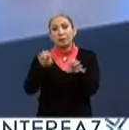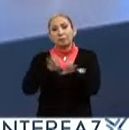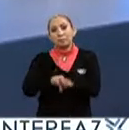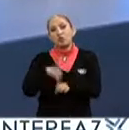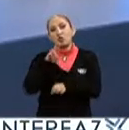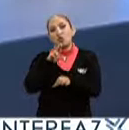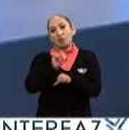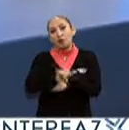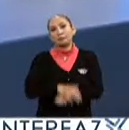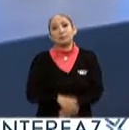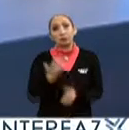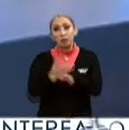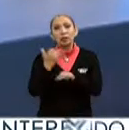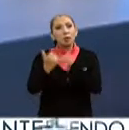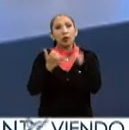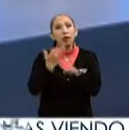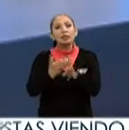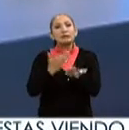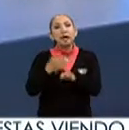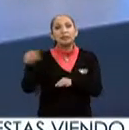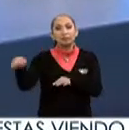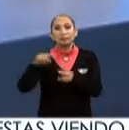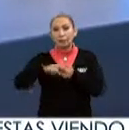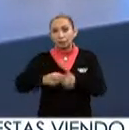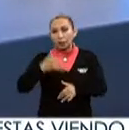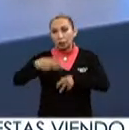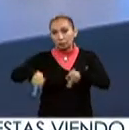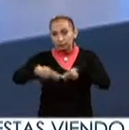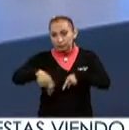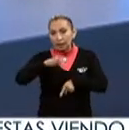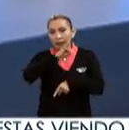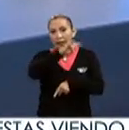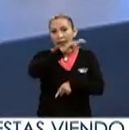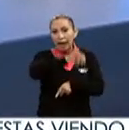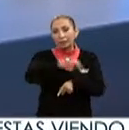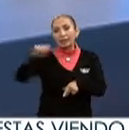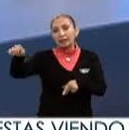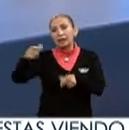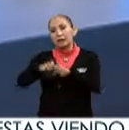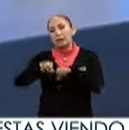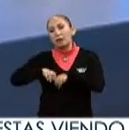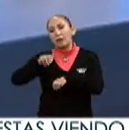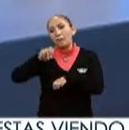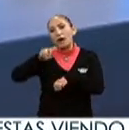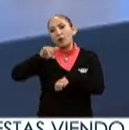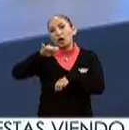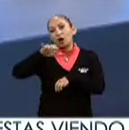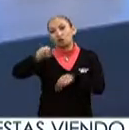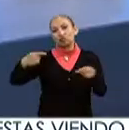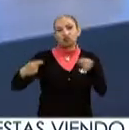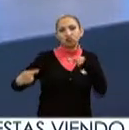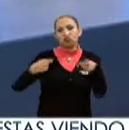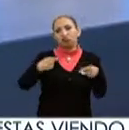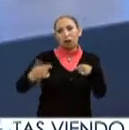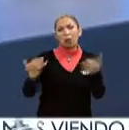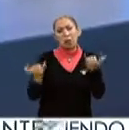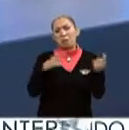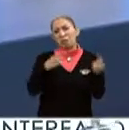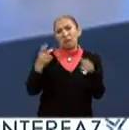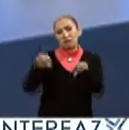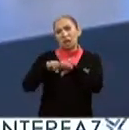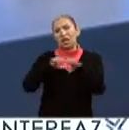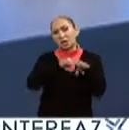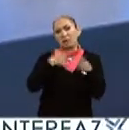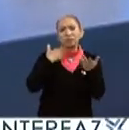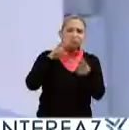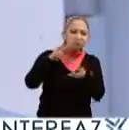charrúa. En Uruguay y ahorita está jugando. Y ahorita está iniciando el partido entre Irán y la selección de Marruecos. Irán y Marruecos. Un partido parejo de dos equipos que no se